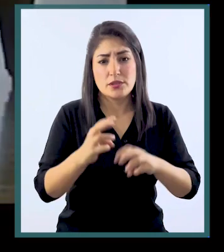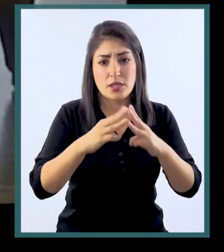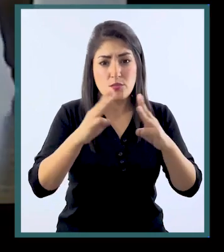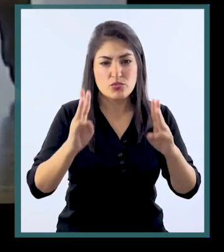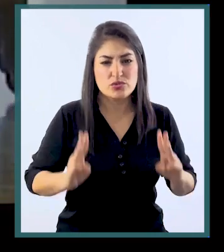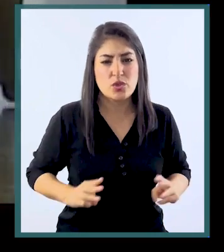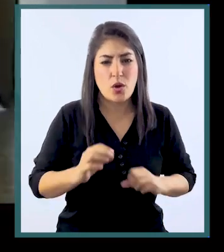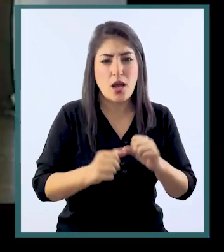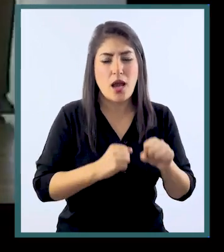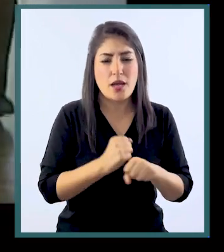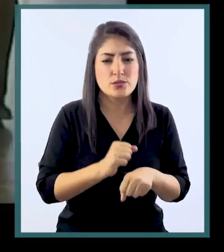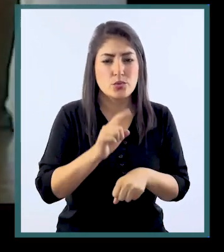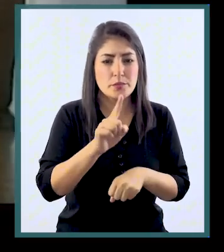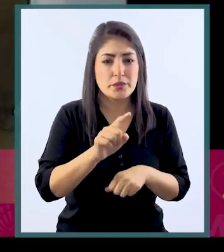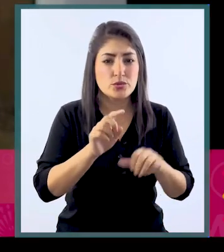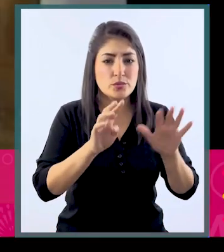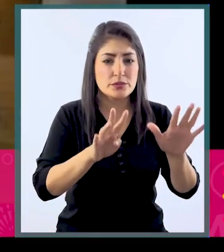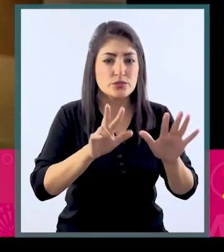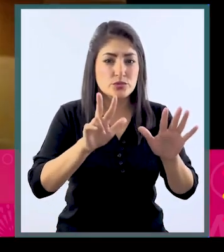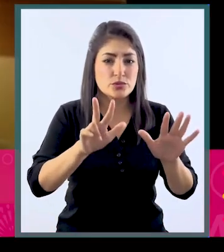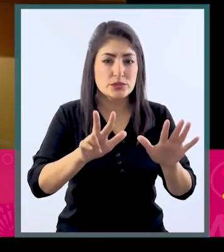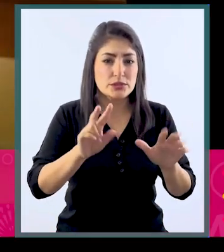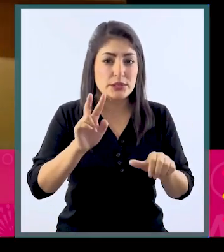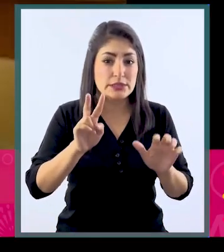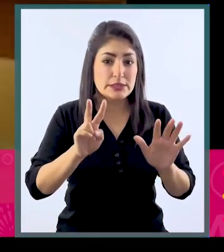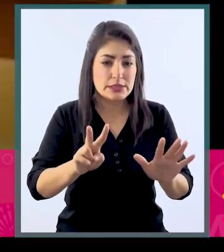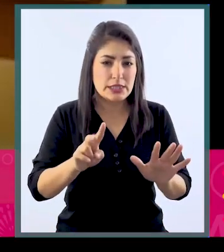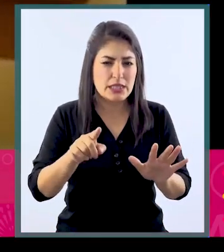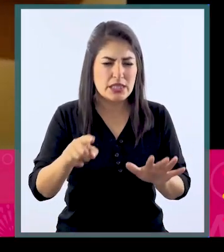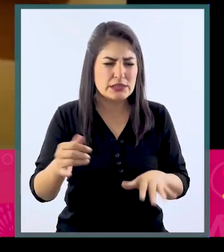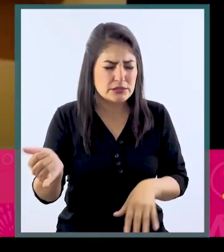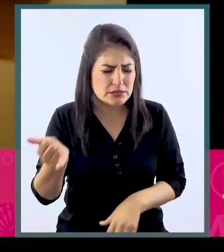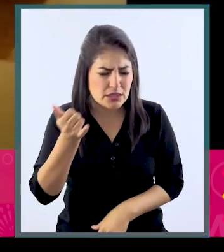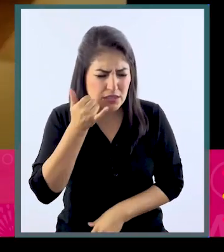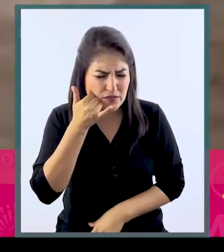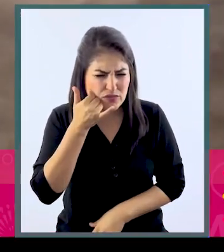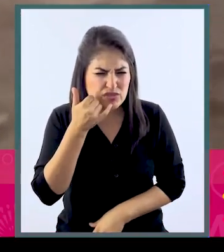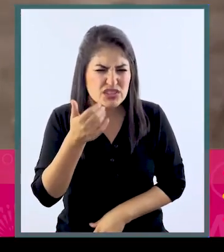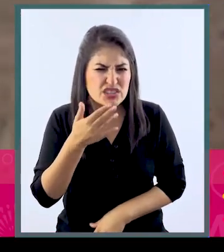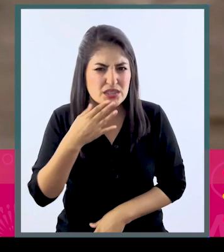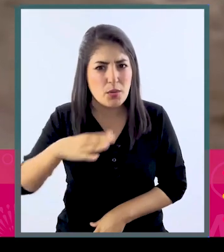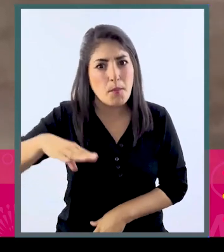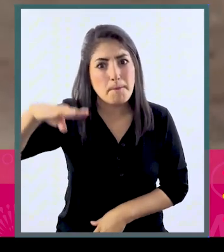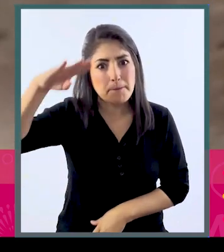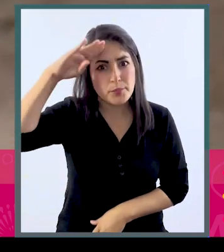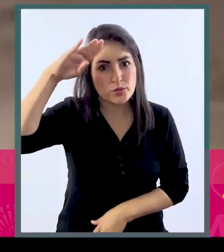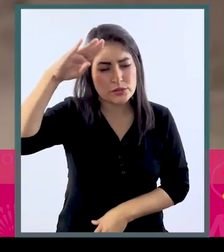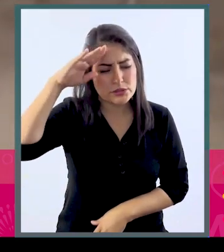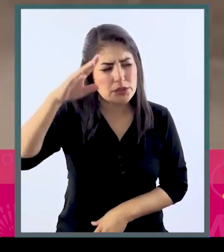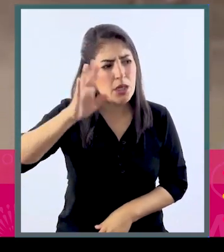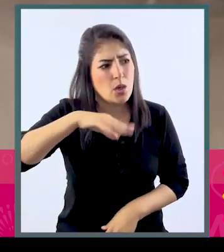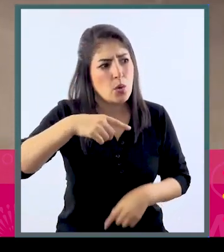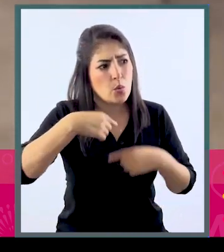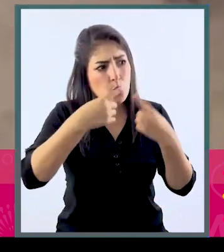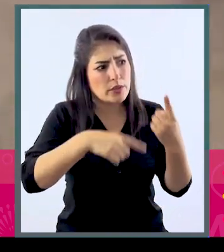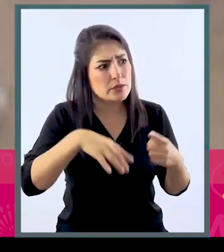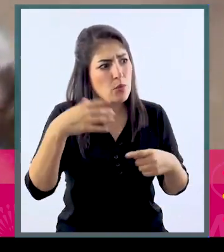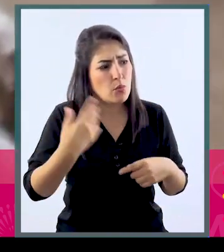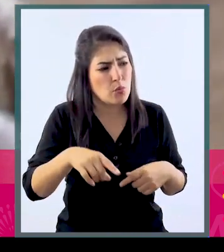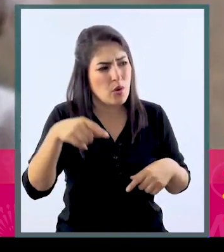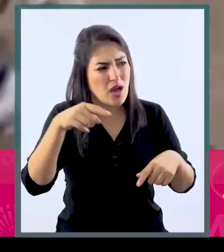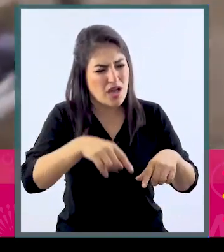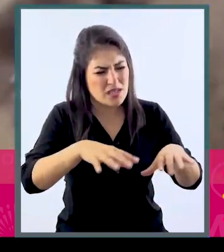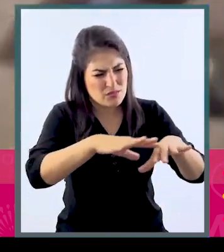año 87, recibe una llamada telefónica. Era la policía. Le contaban que en ese instante,